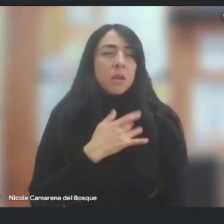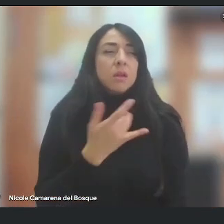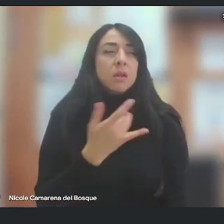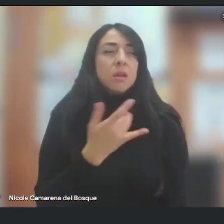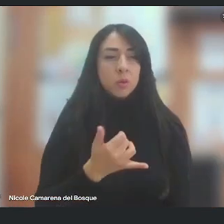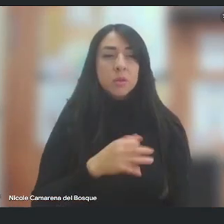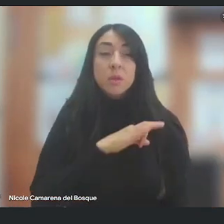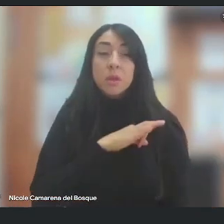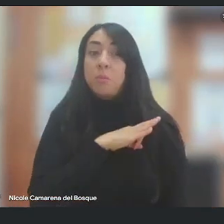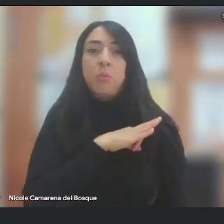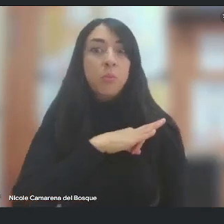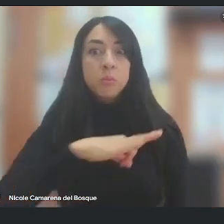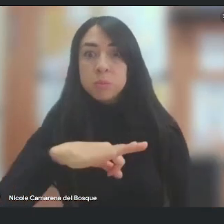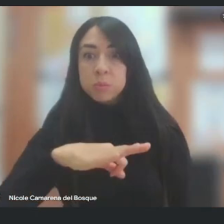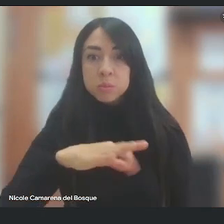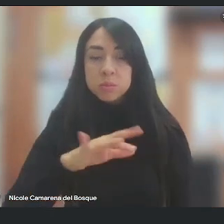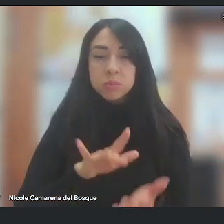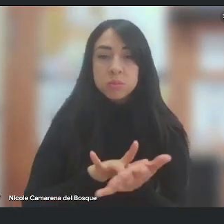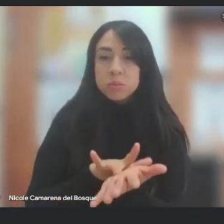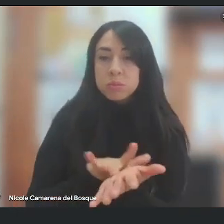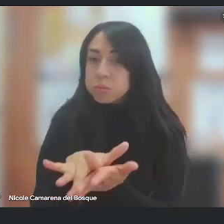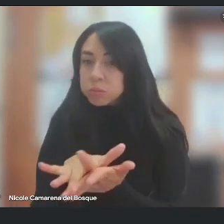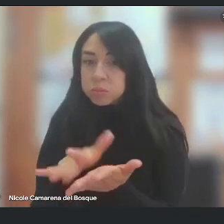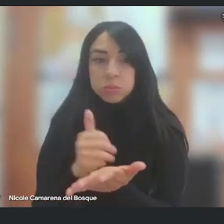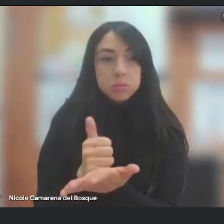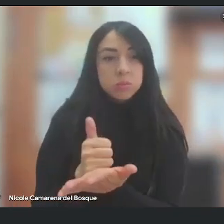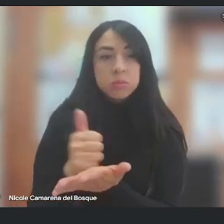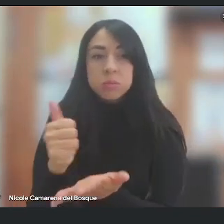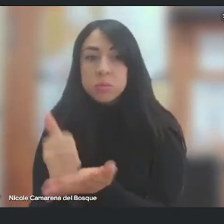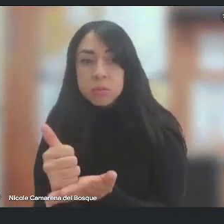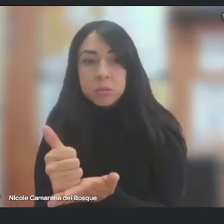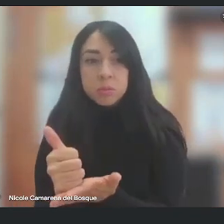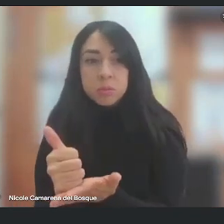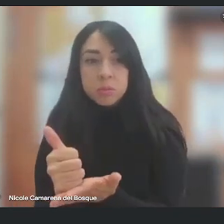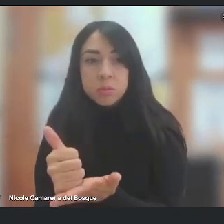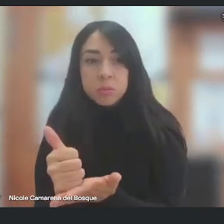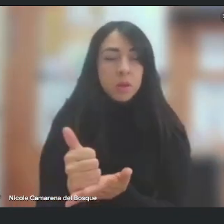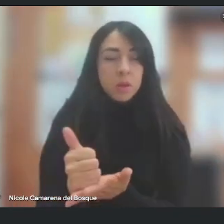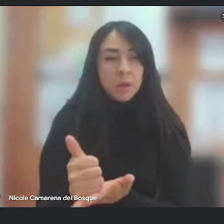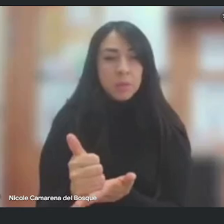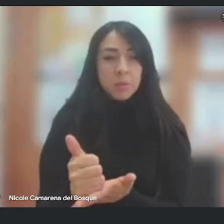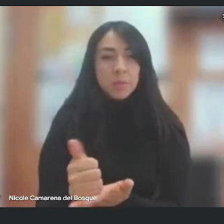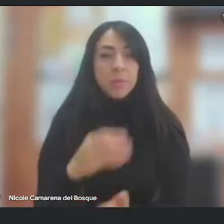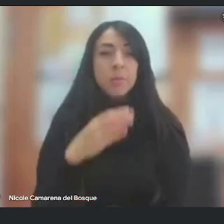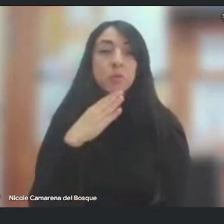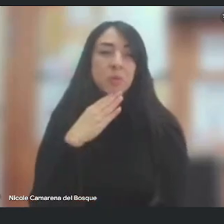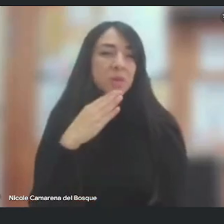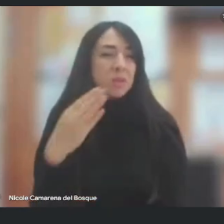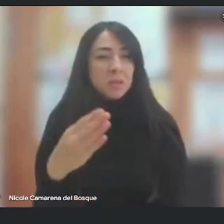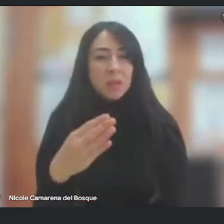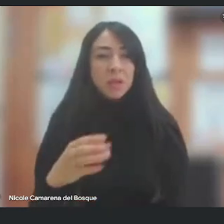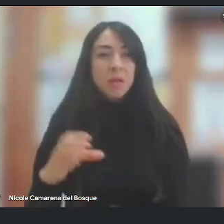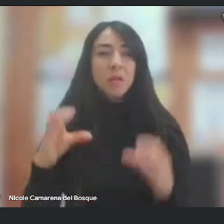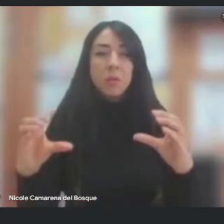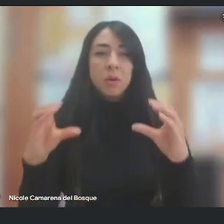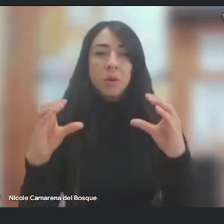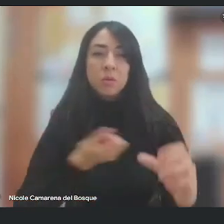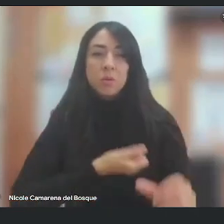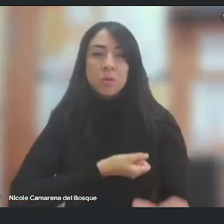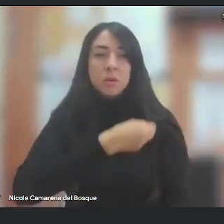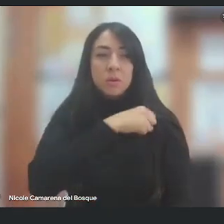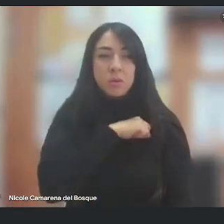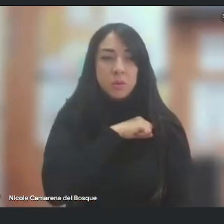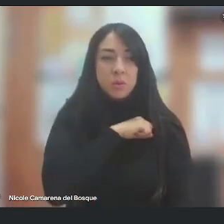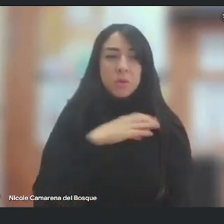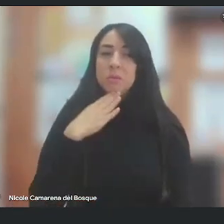para cuidar su salud, bienestar y dignidad. Entablar relaciones sociales y sexuales basadas en el respeto.